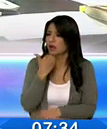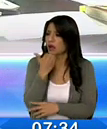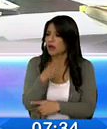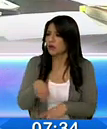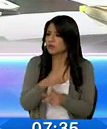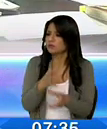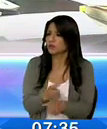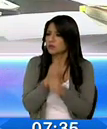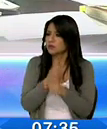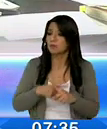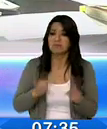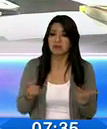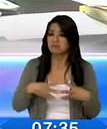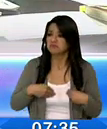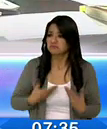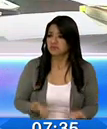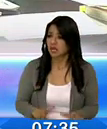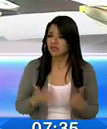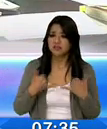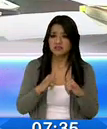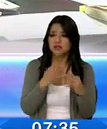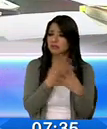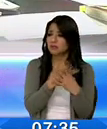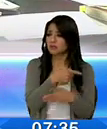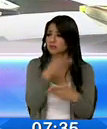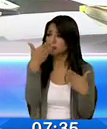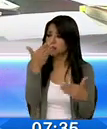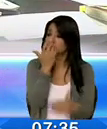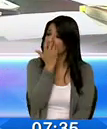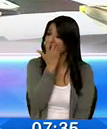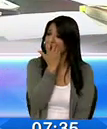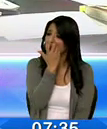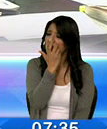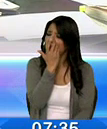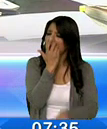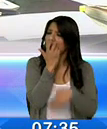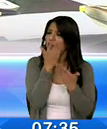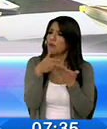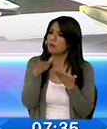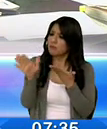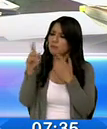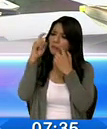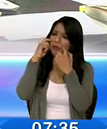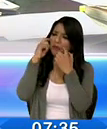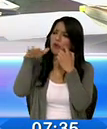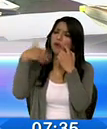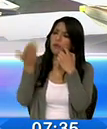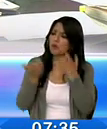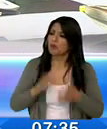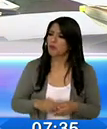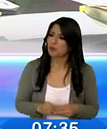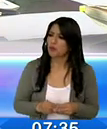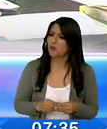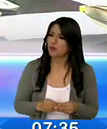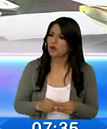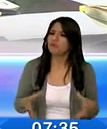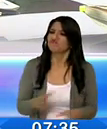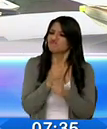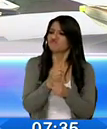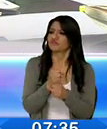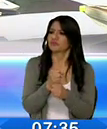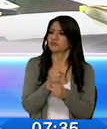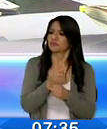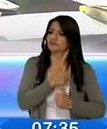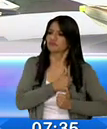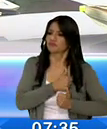órganos de seguridad no acogen, siguen los presos políticos. ¿Cómo tumbar a Maduro cuando está sostenido por